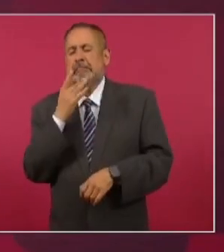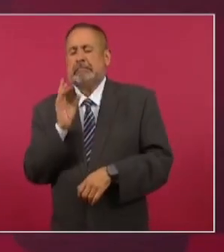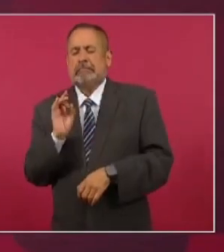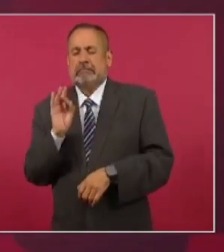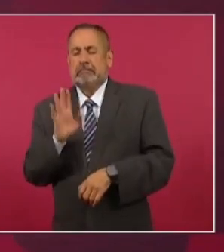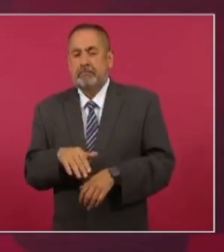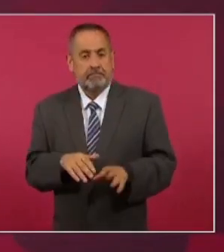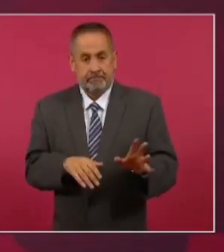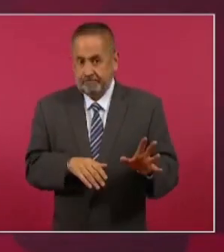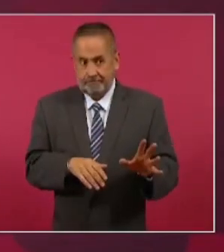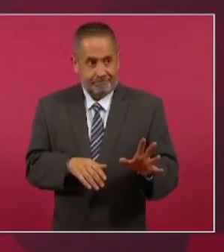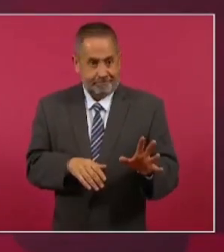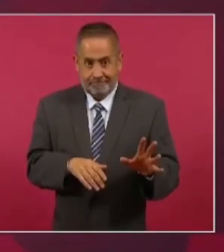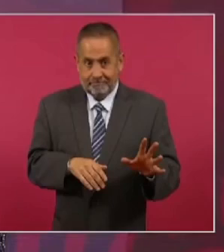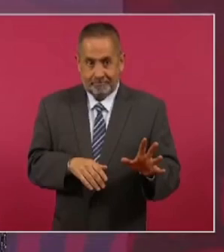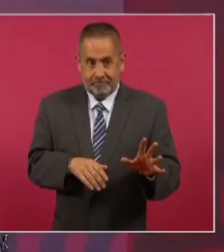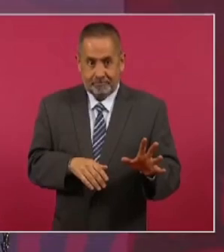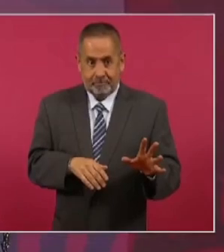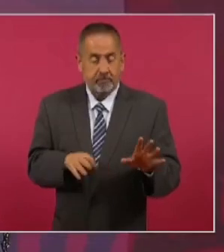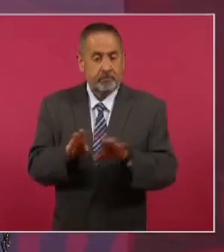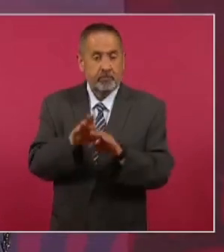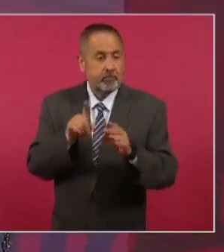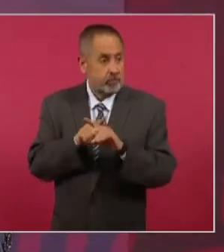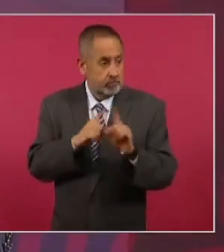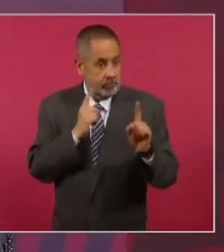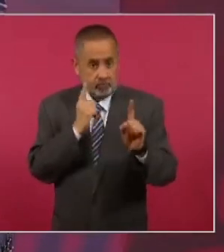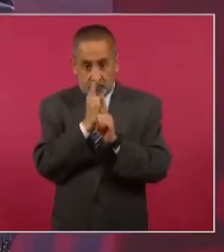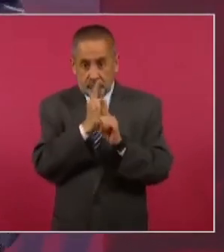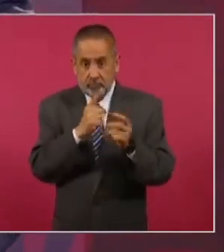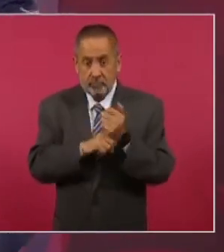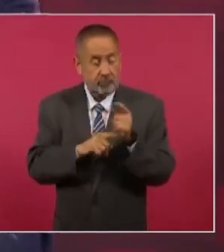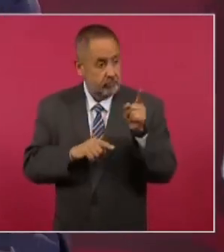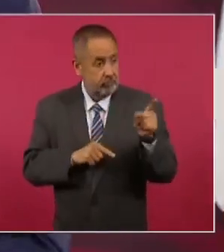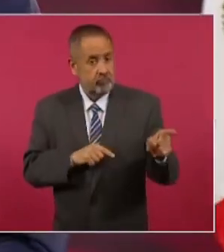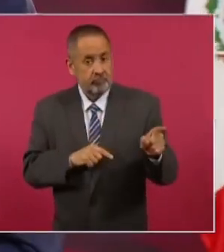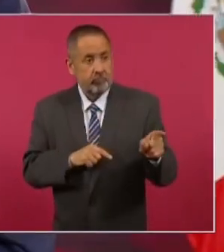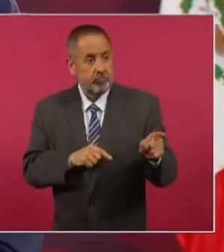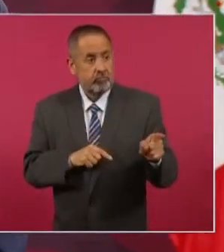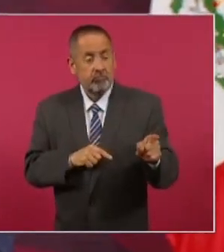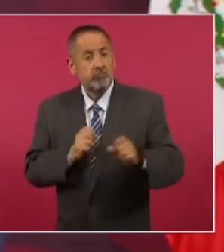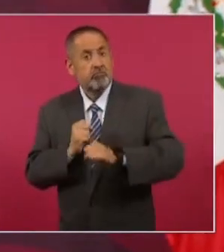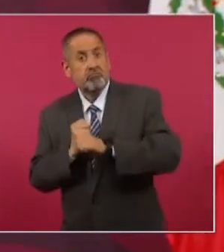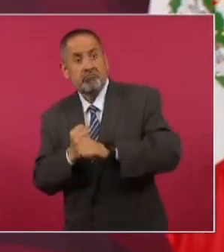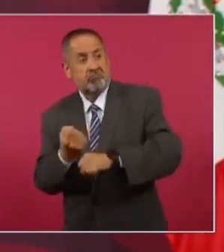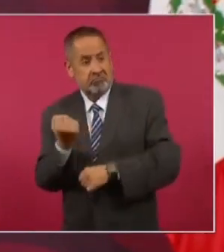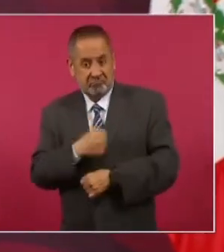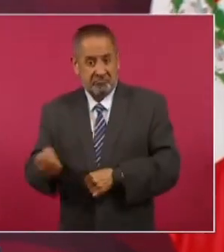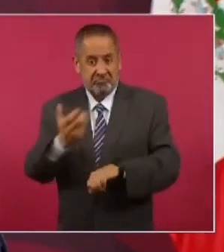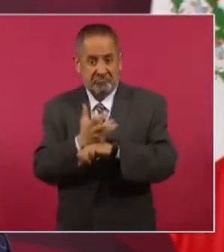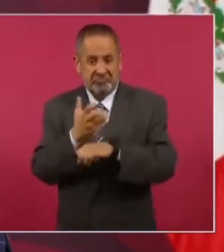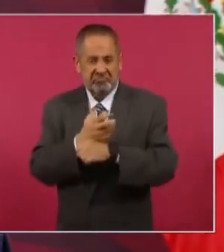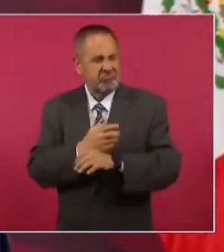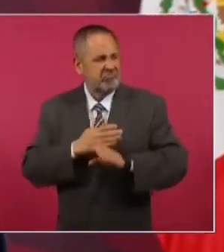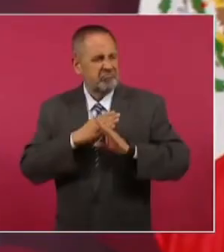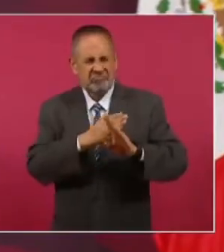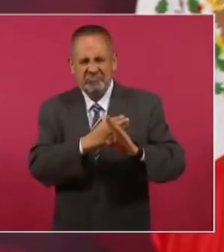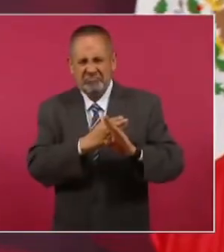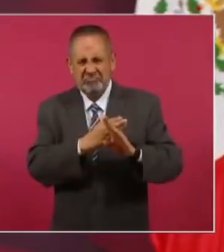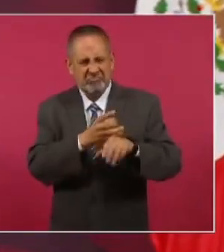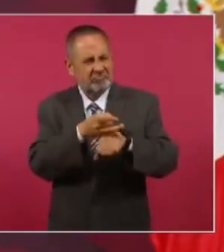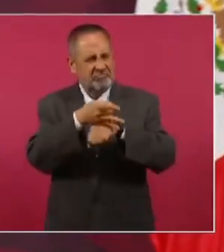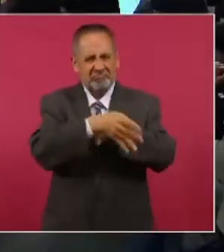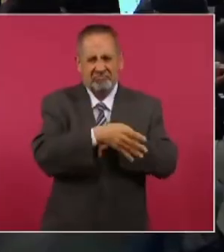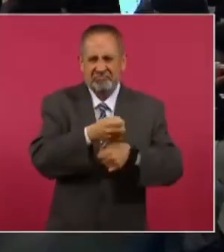detener mojarle la pólvora a esos cañoneros de Estados Unidos